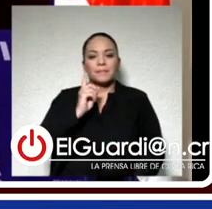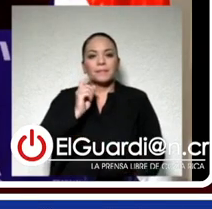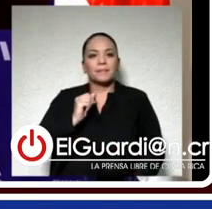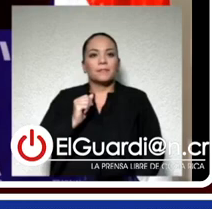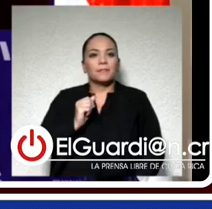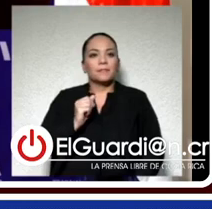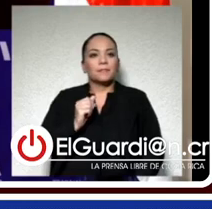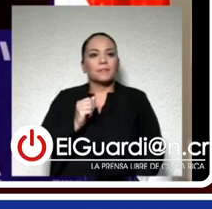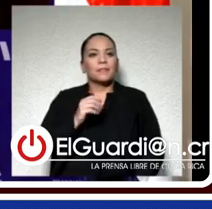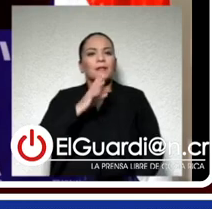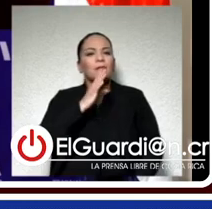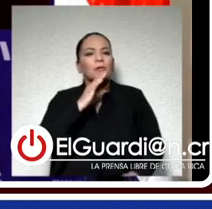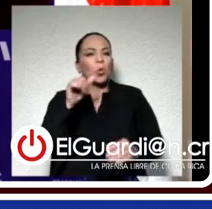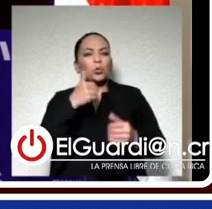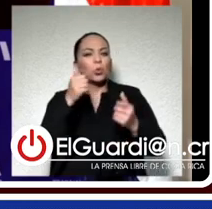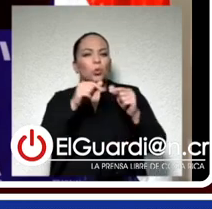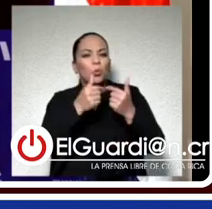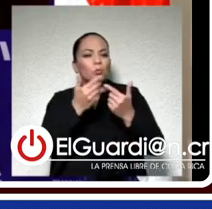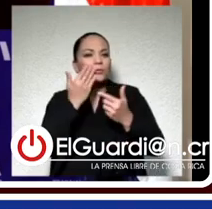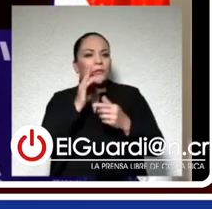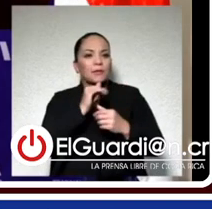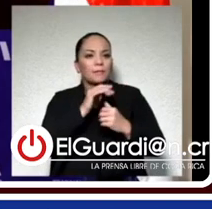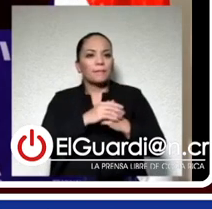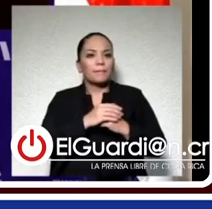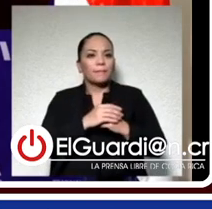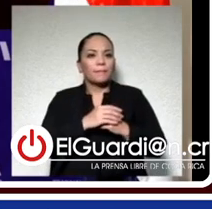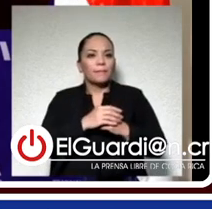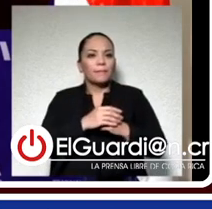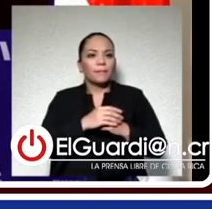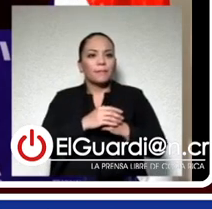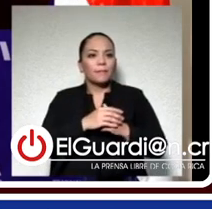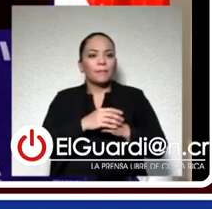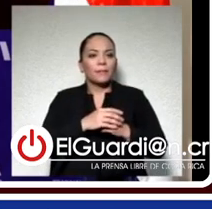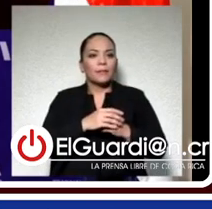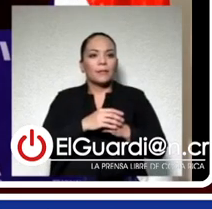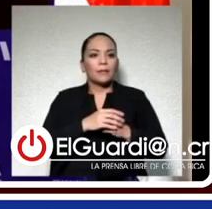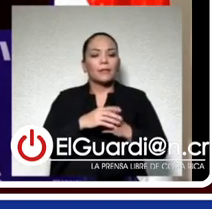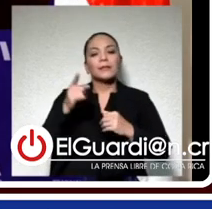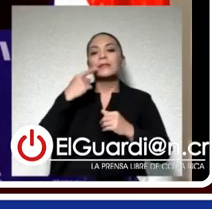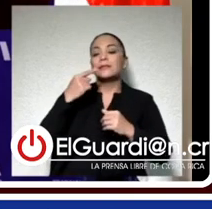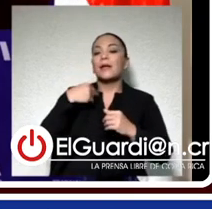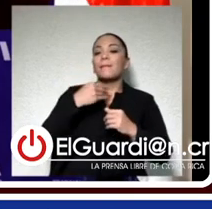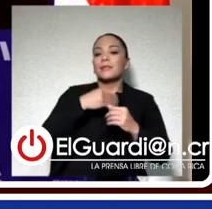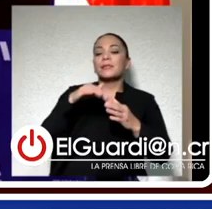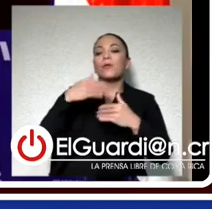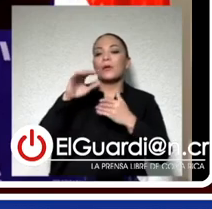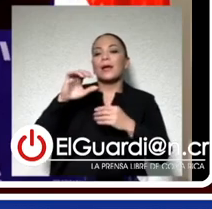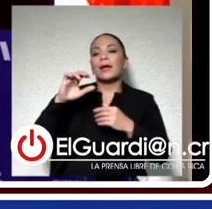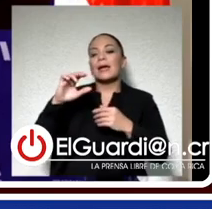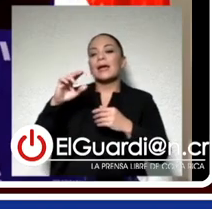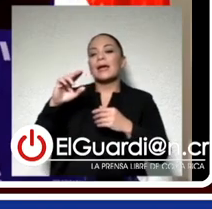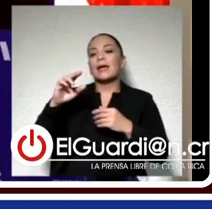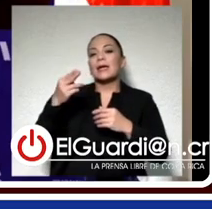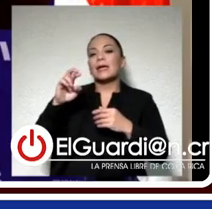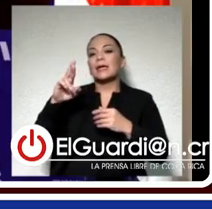¿Quiénes son los 8? Cristian ahora les da los... ¿Les da las 8? Pruebas.